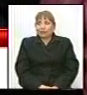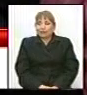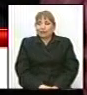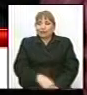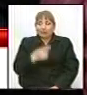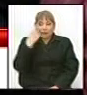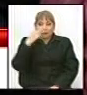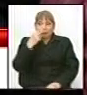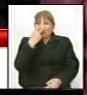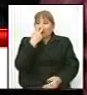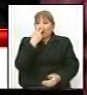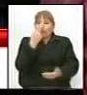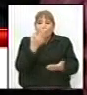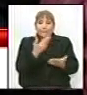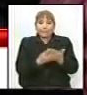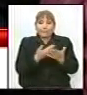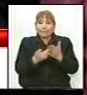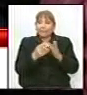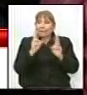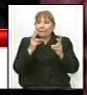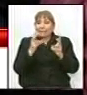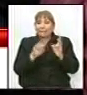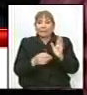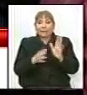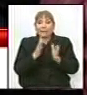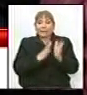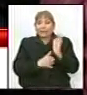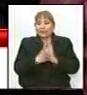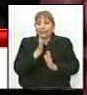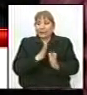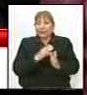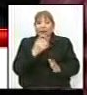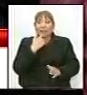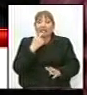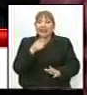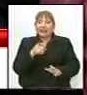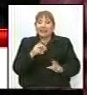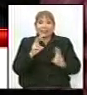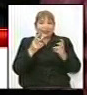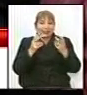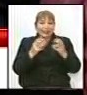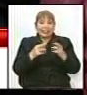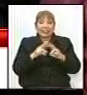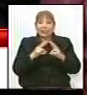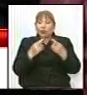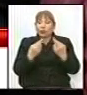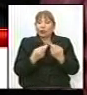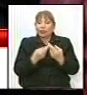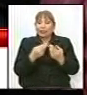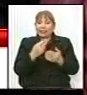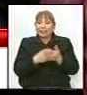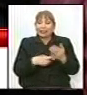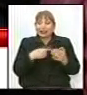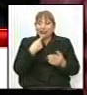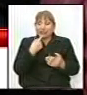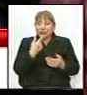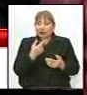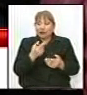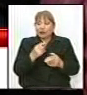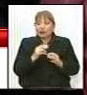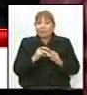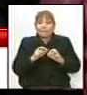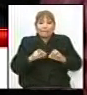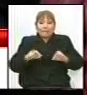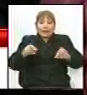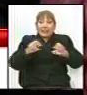ver este tema de la falsificación de firmas. Y es en estas reuniones que se hizo en el pleno del